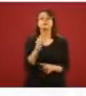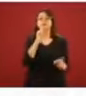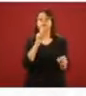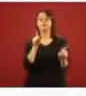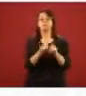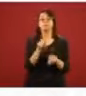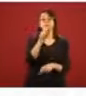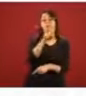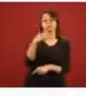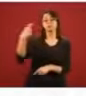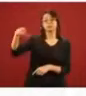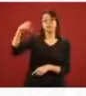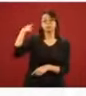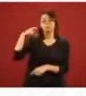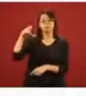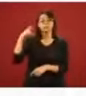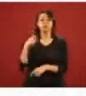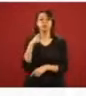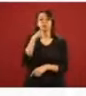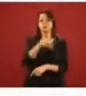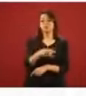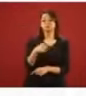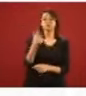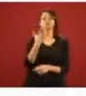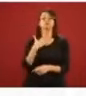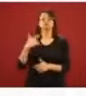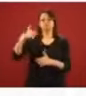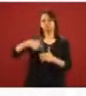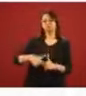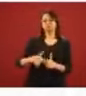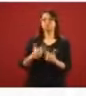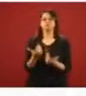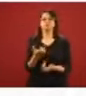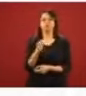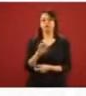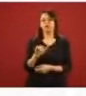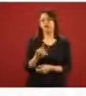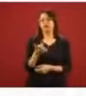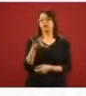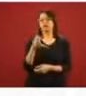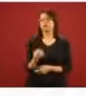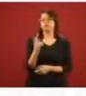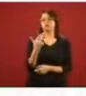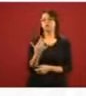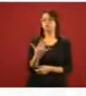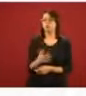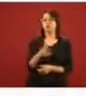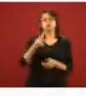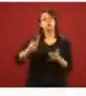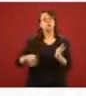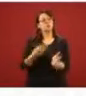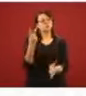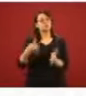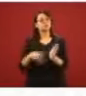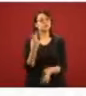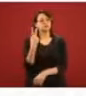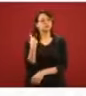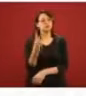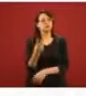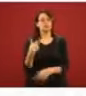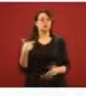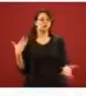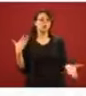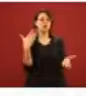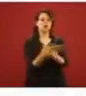Querétaro, esta gasolinera de Ejido 50, fuimos por segunda vez, fuimos acompañados, aparte